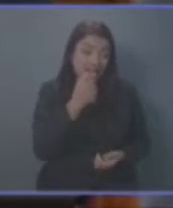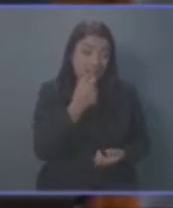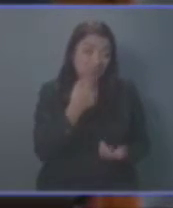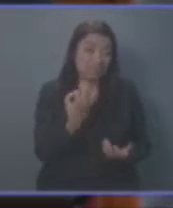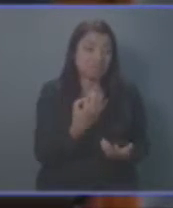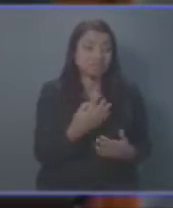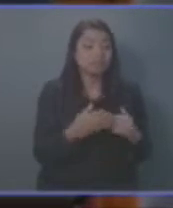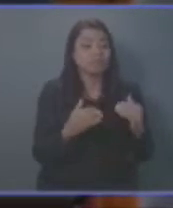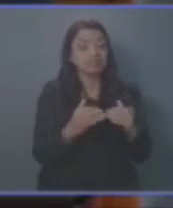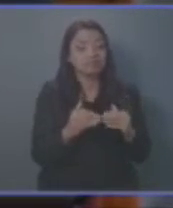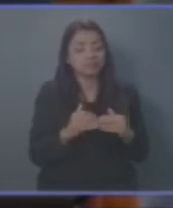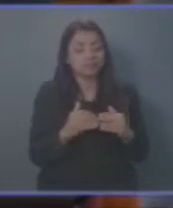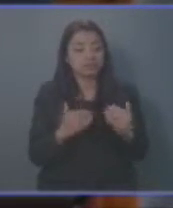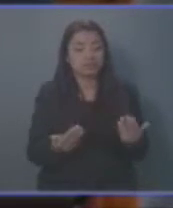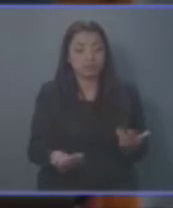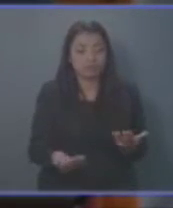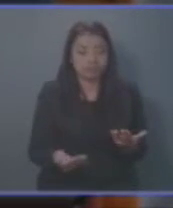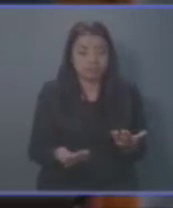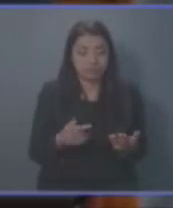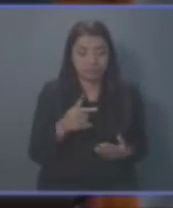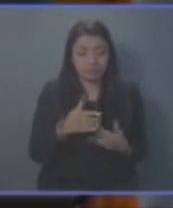Asimismo, en razón de sus